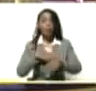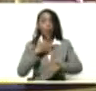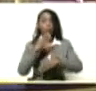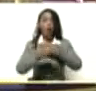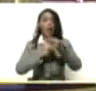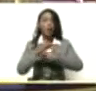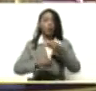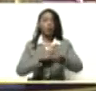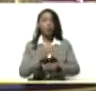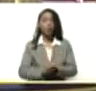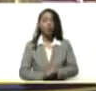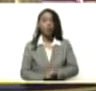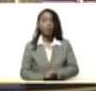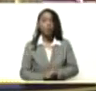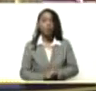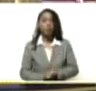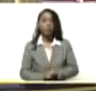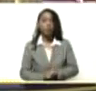hecho